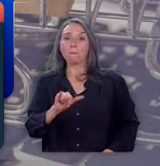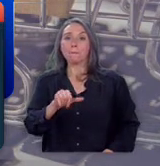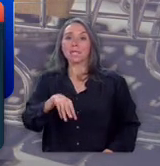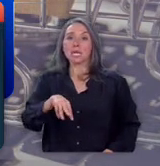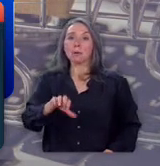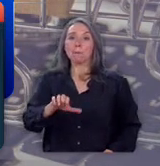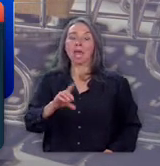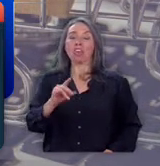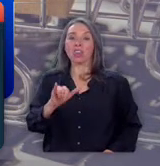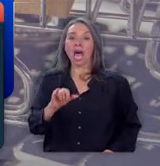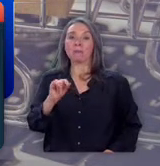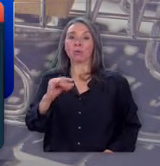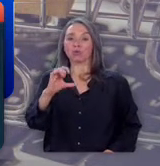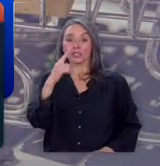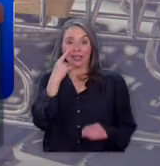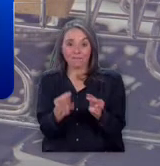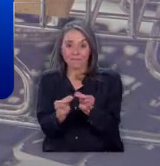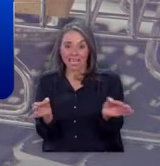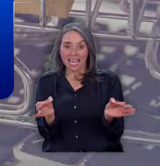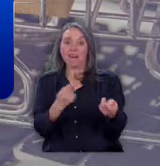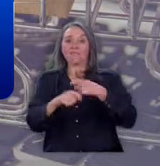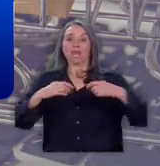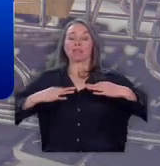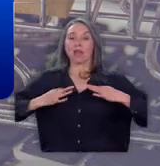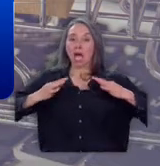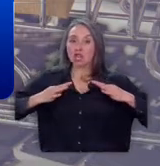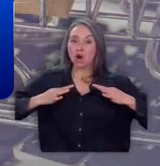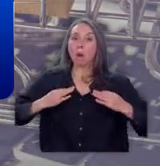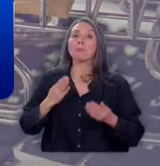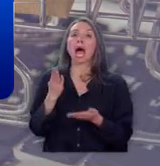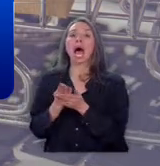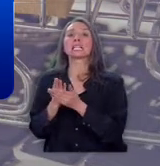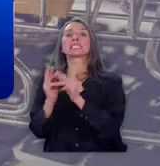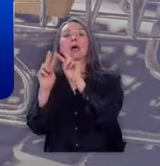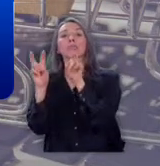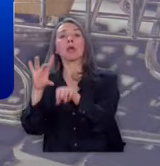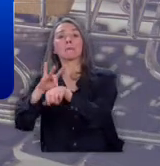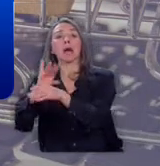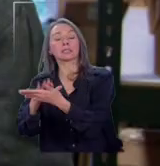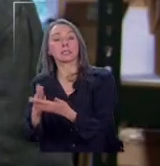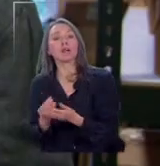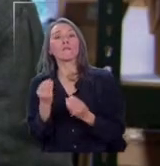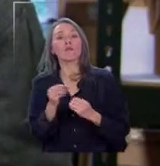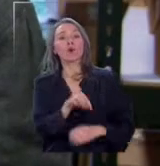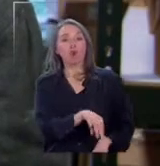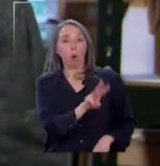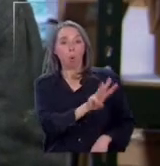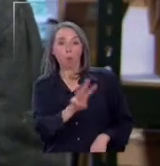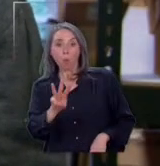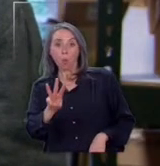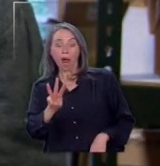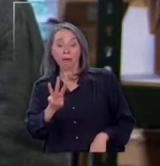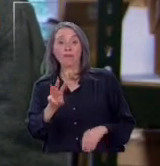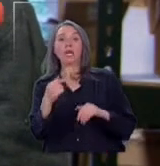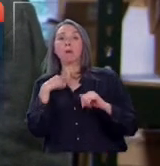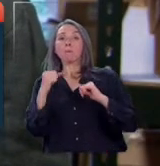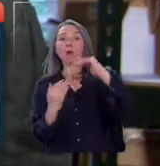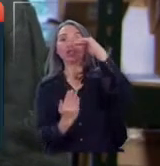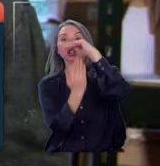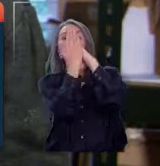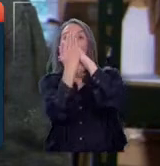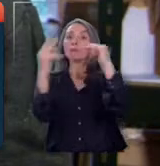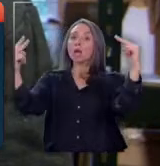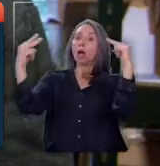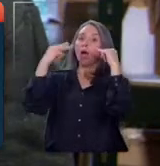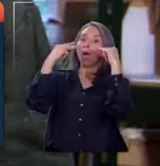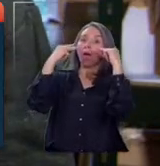www.py.cl y los rubros van desde vestuario a salud siempre es bueno tener una plataforma que de visibilidad a las